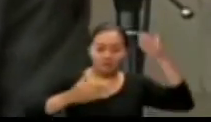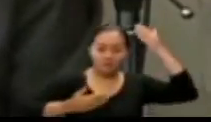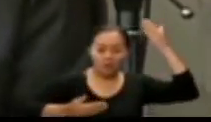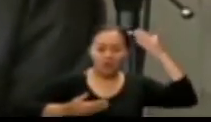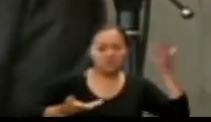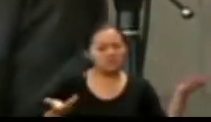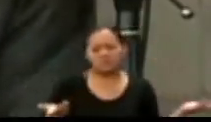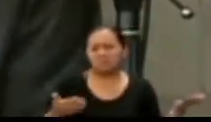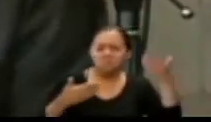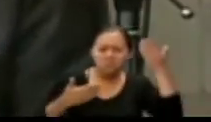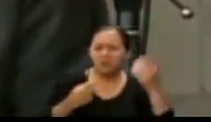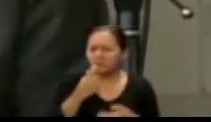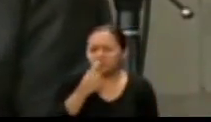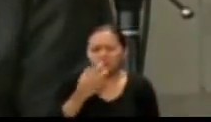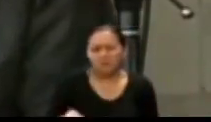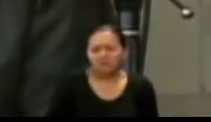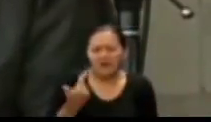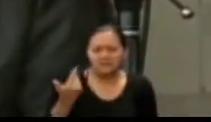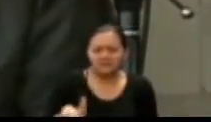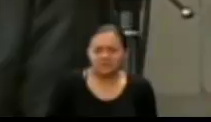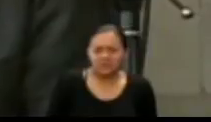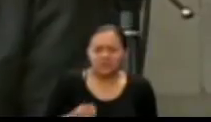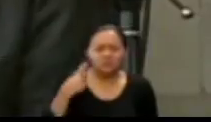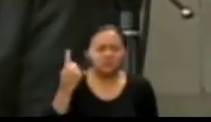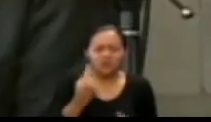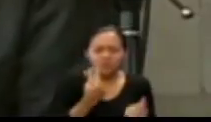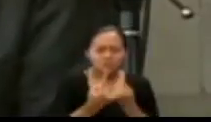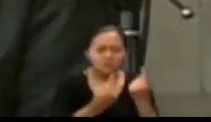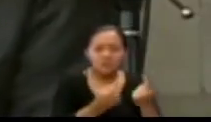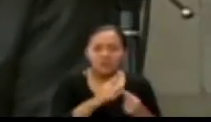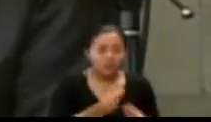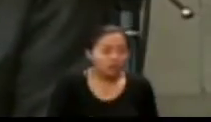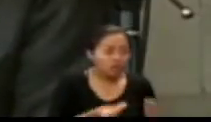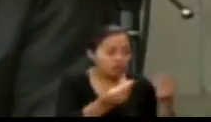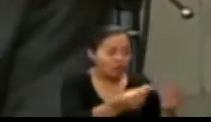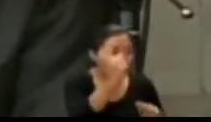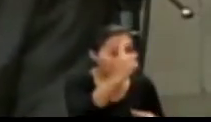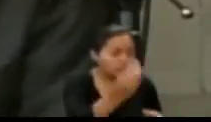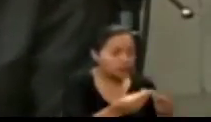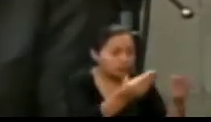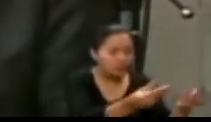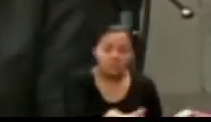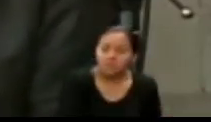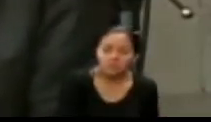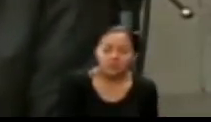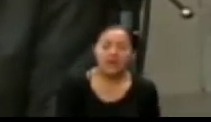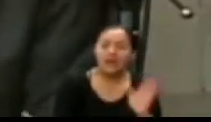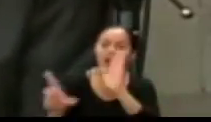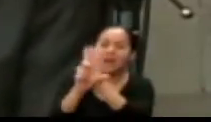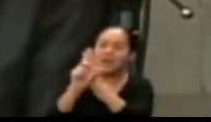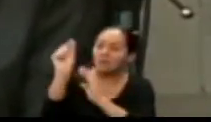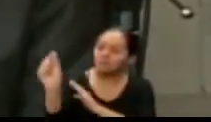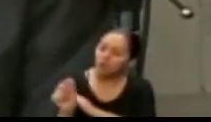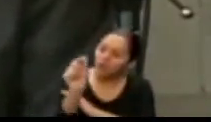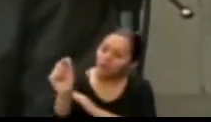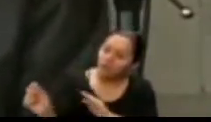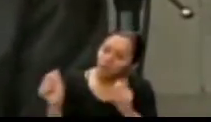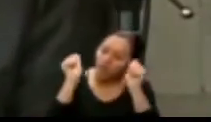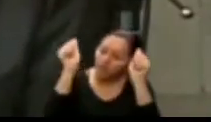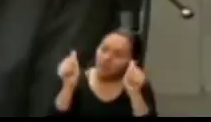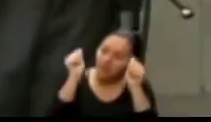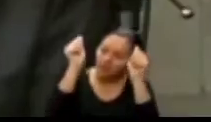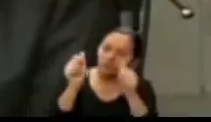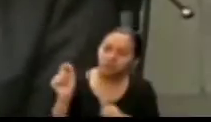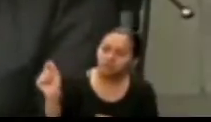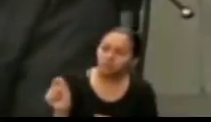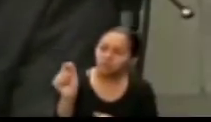que obviamente si quitamos, si prácticamente con una ley prohibimos a los partidos de candidar, de lanzar condenados